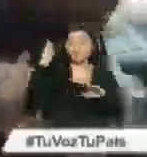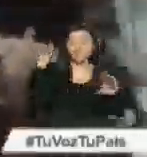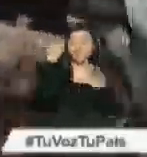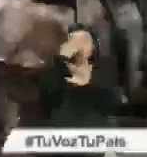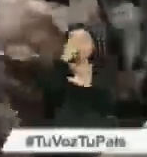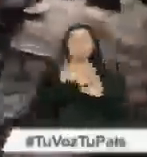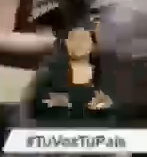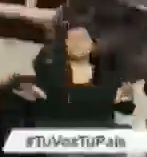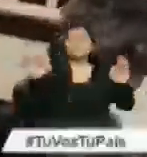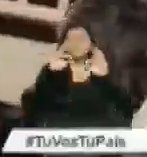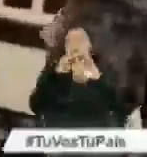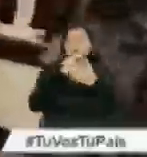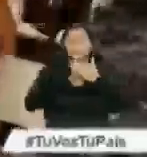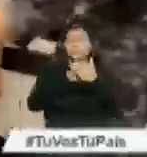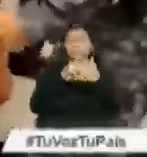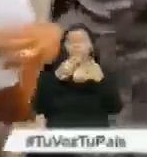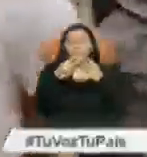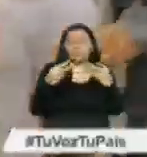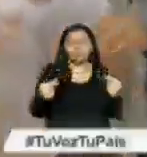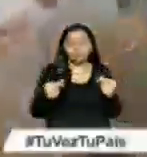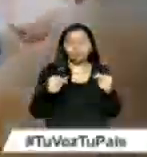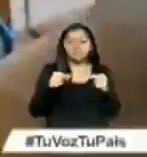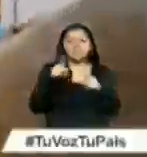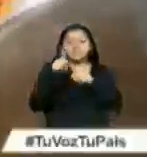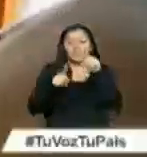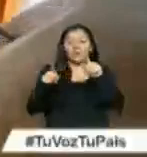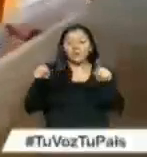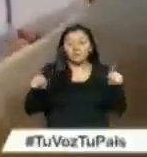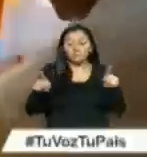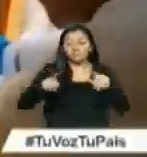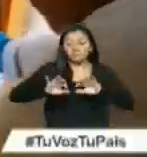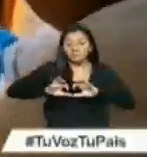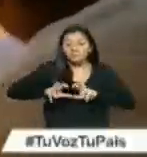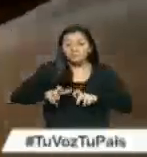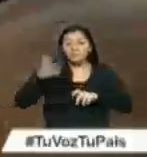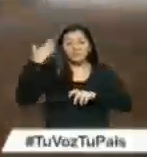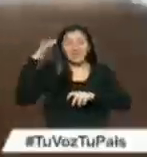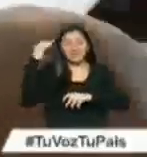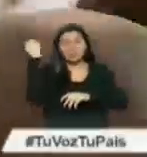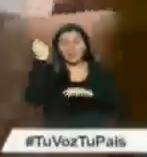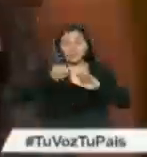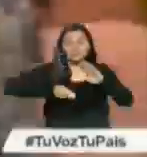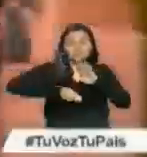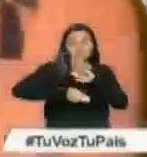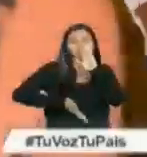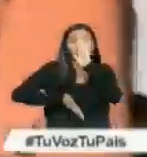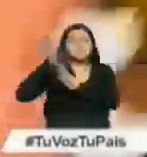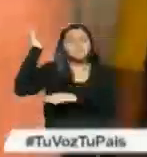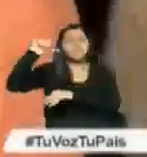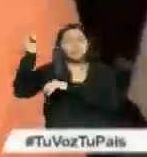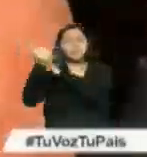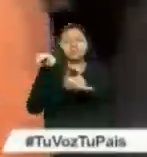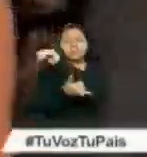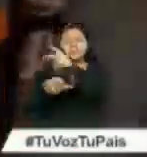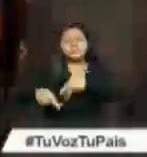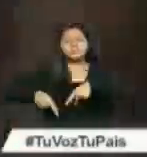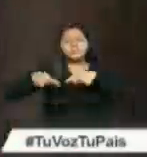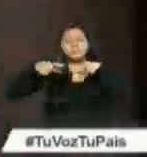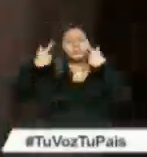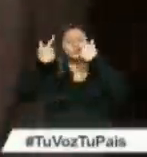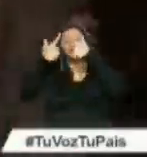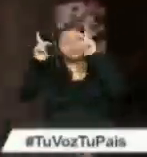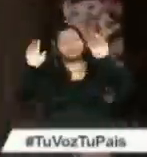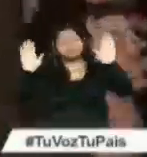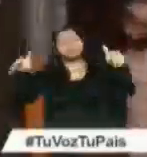de activos, pues muchos delincuentes, luego de cometer ilícitos en el país, se radican en paraísos fiscales o países desarrollados